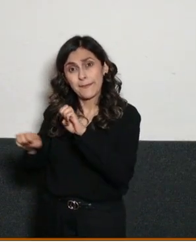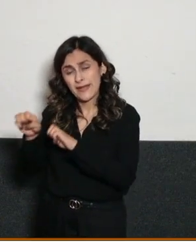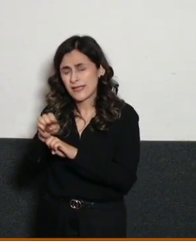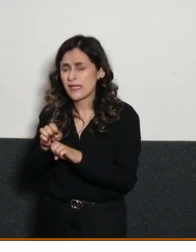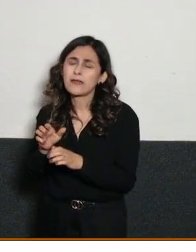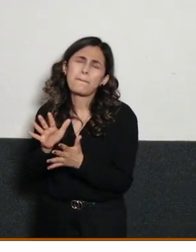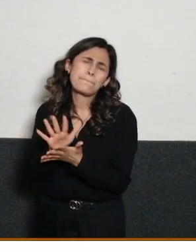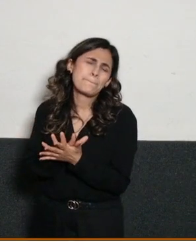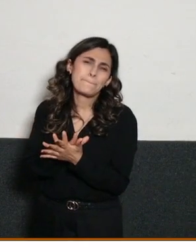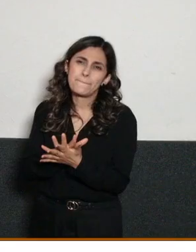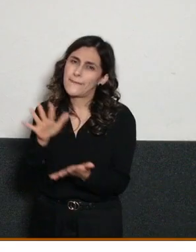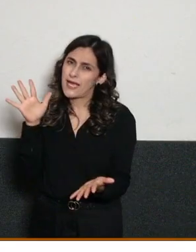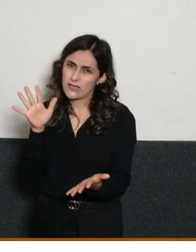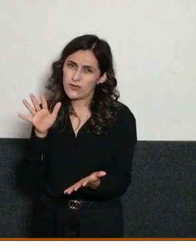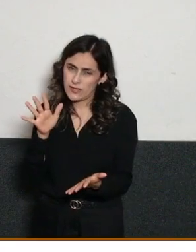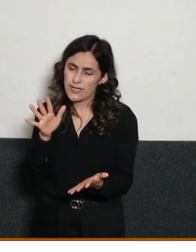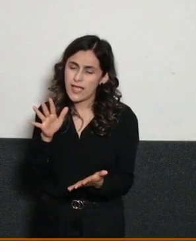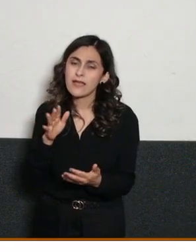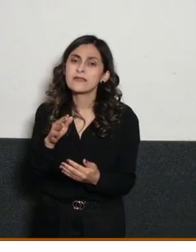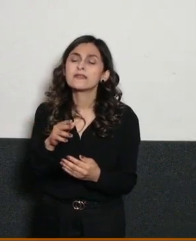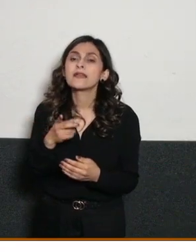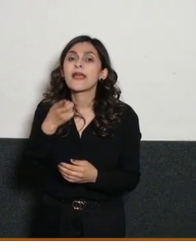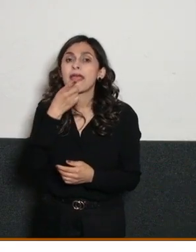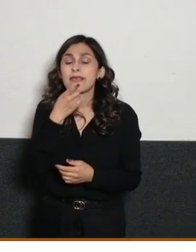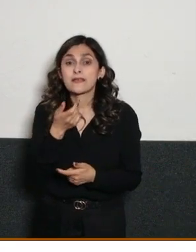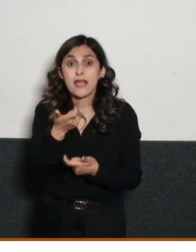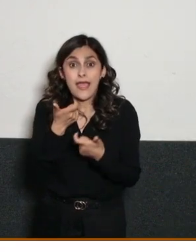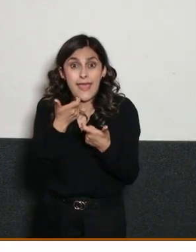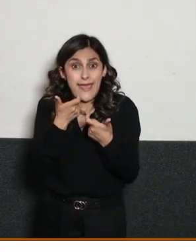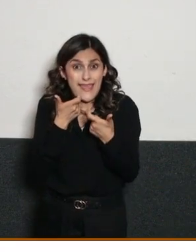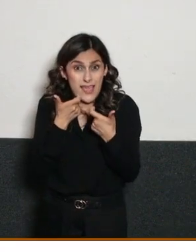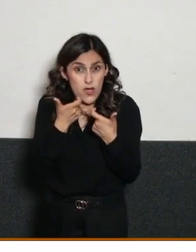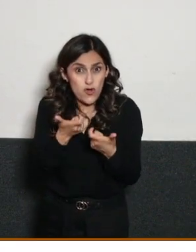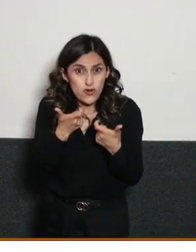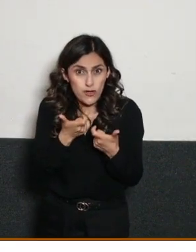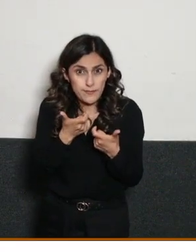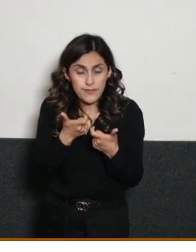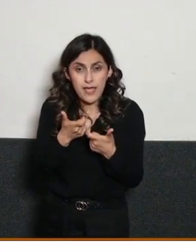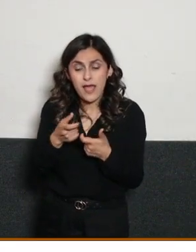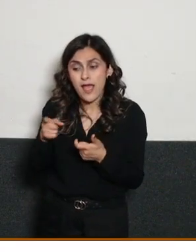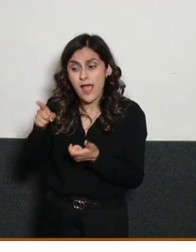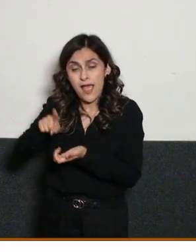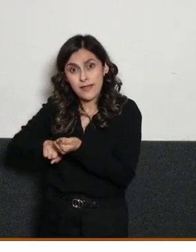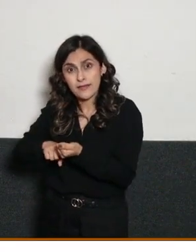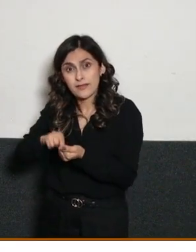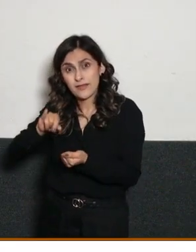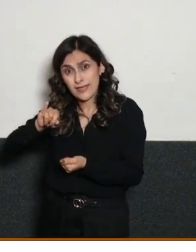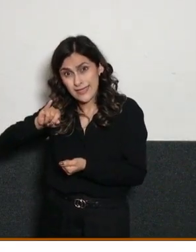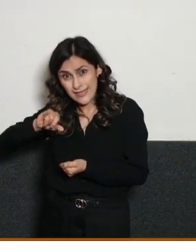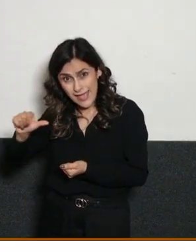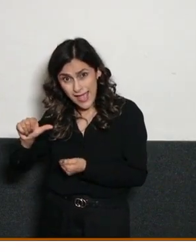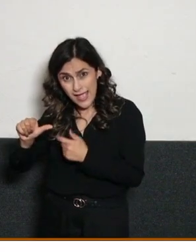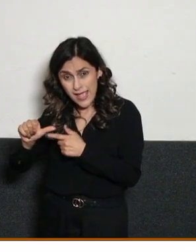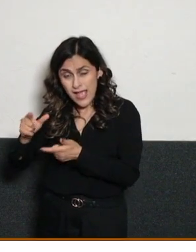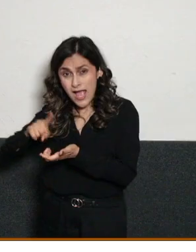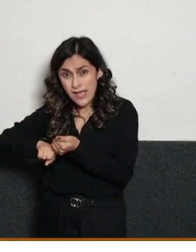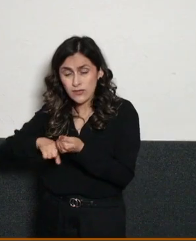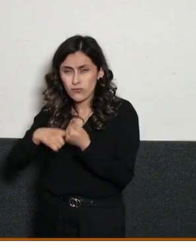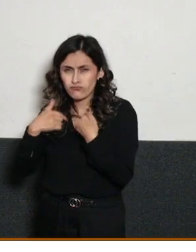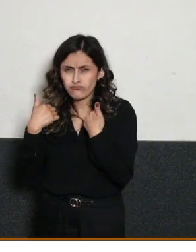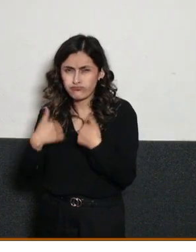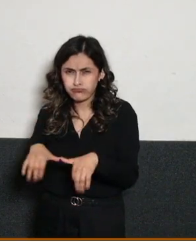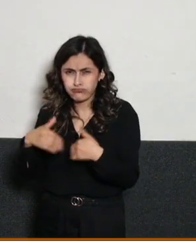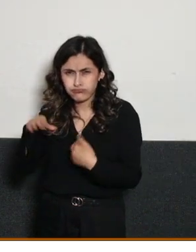están diciendo que la economía, el tamaño de la economía de la inteligencia artificial es gigantesco.